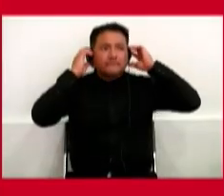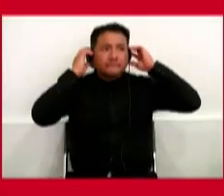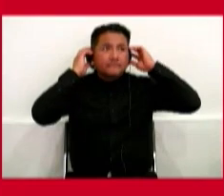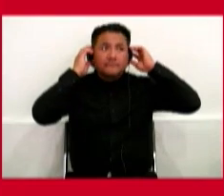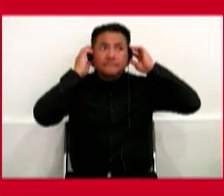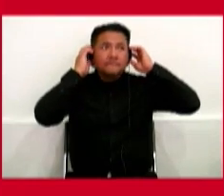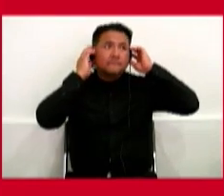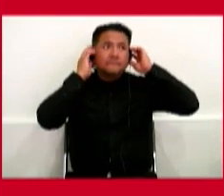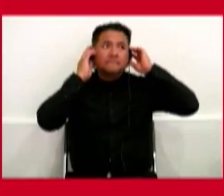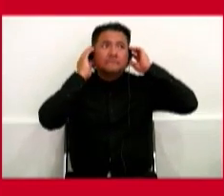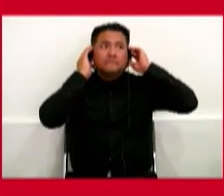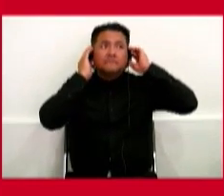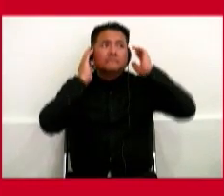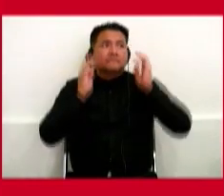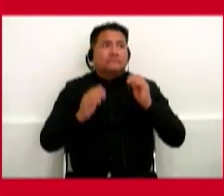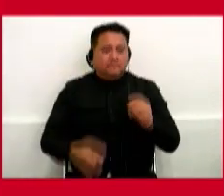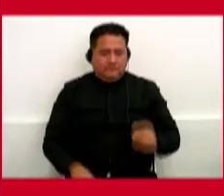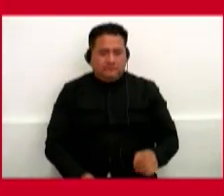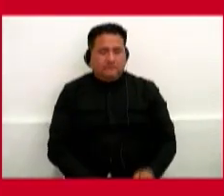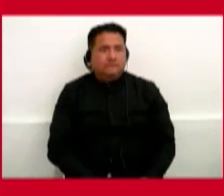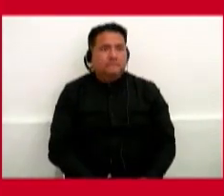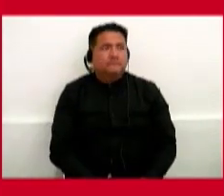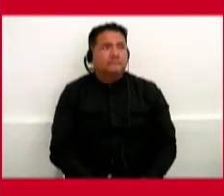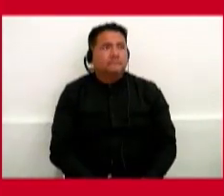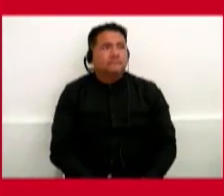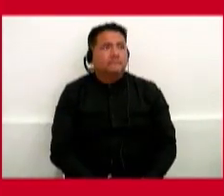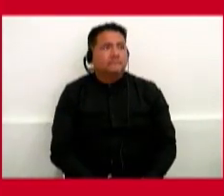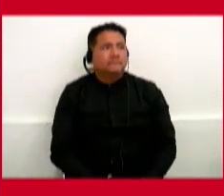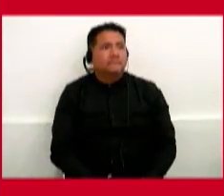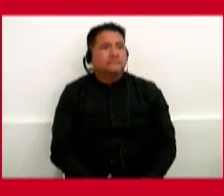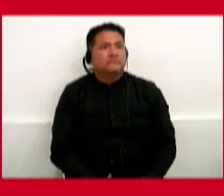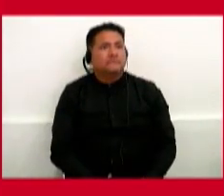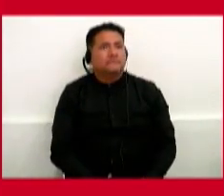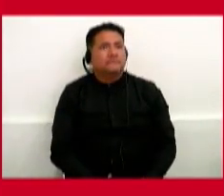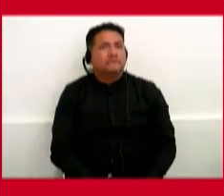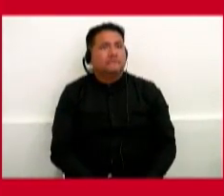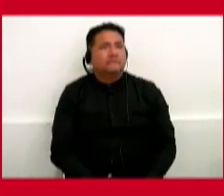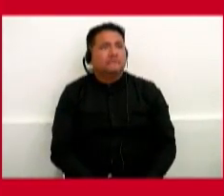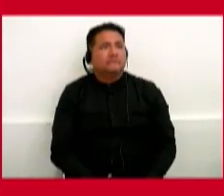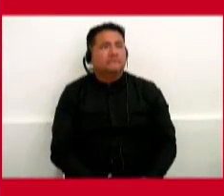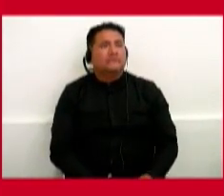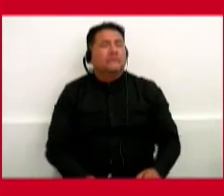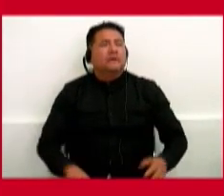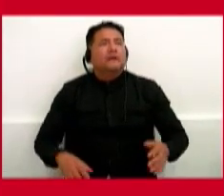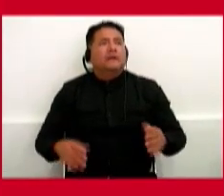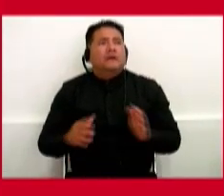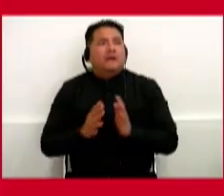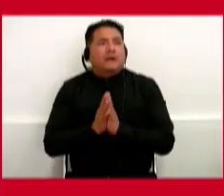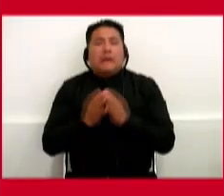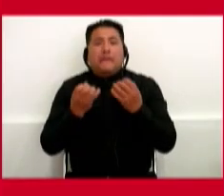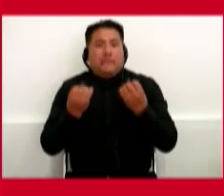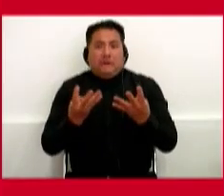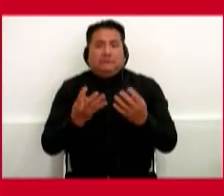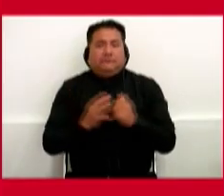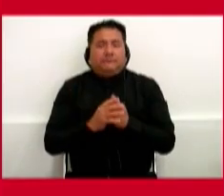¿Sí? Ahí está mejor. Ya, gracias. Bien, entonces voy a